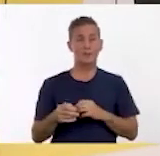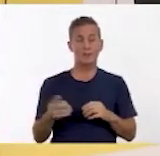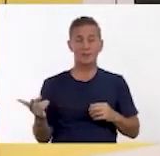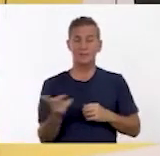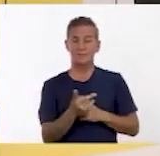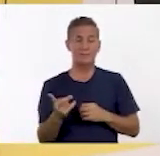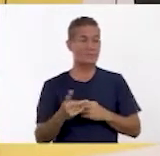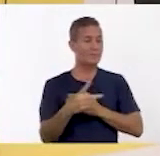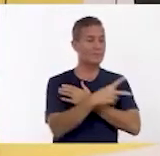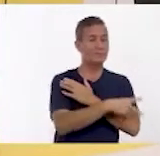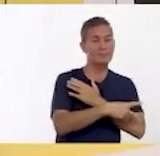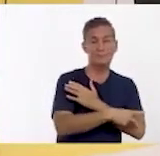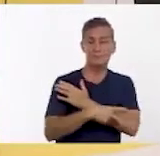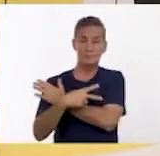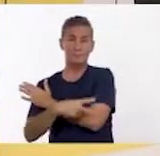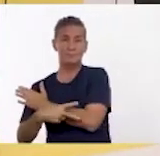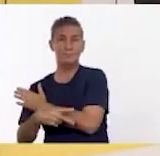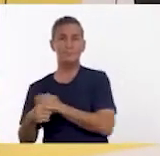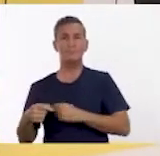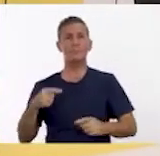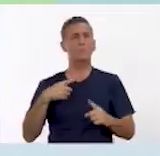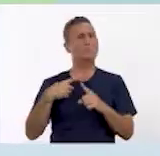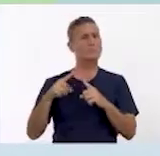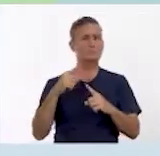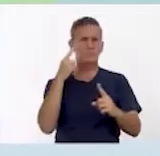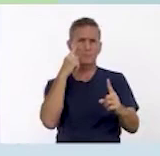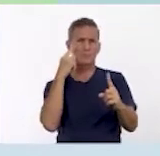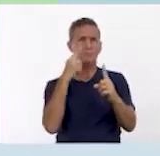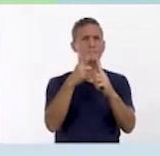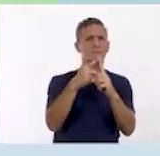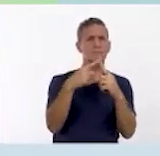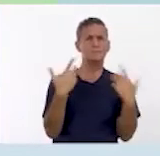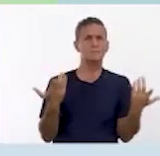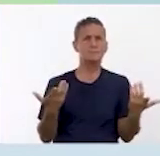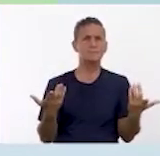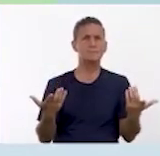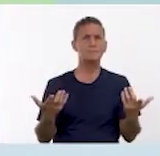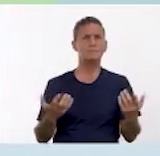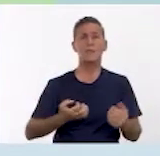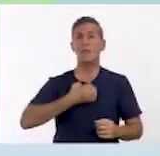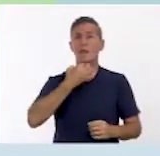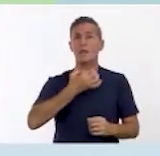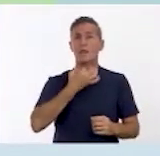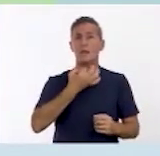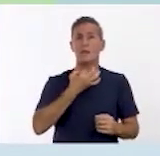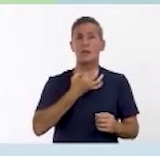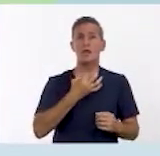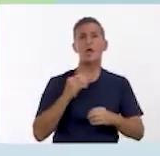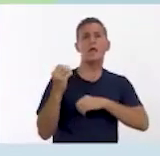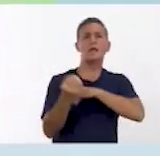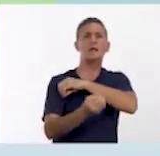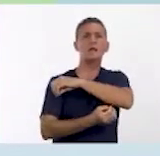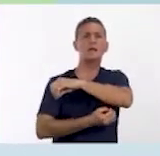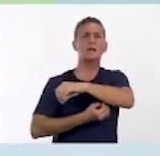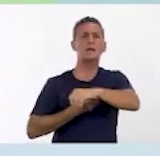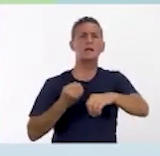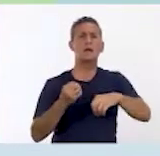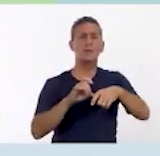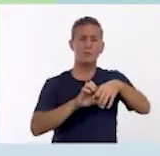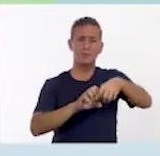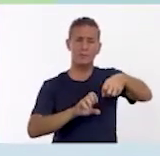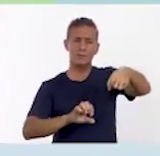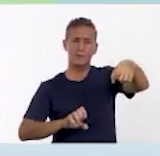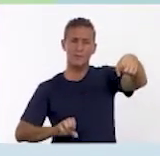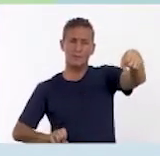entre los países. El otro objetivo que vamos a estar trabajando es argumentar